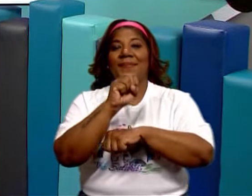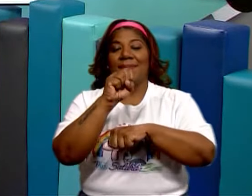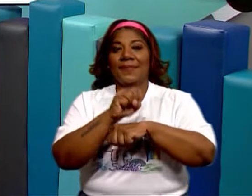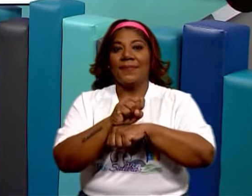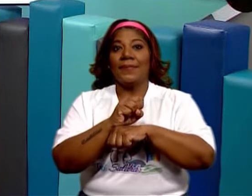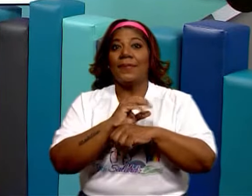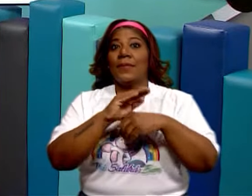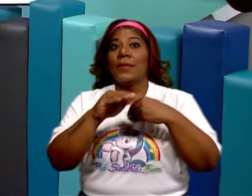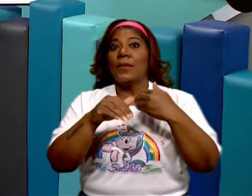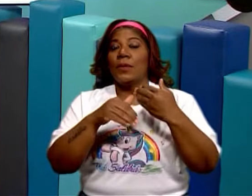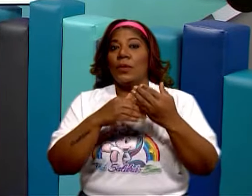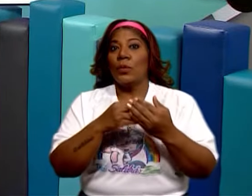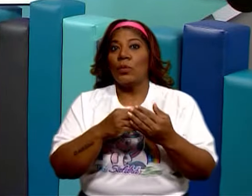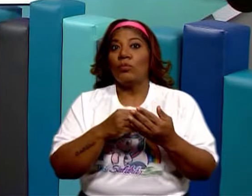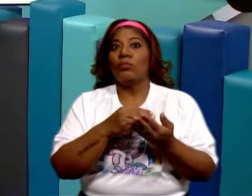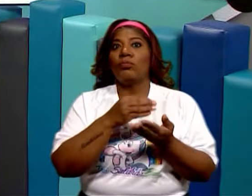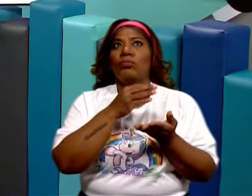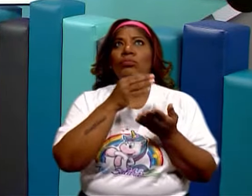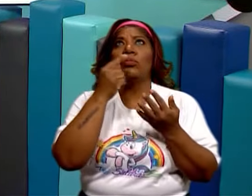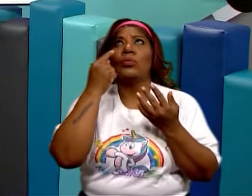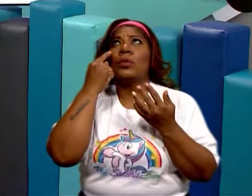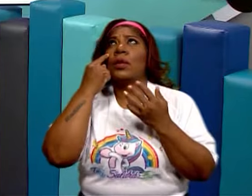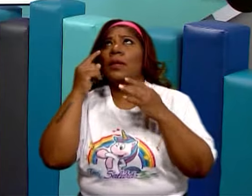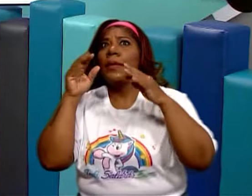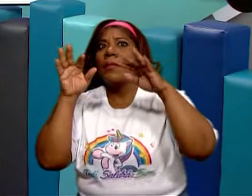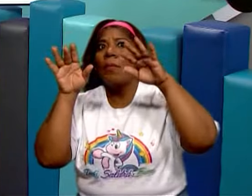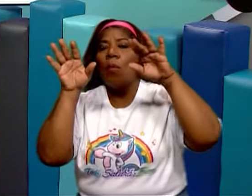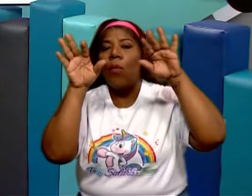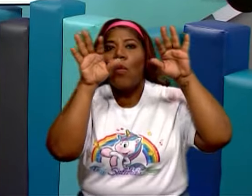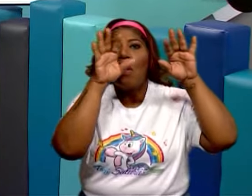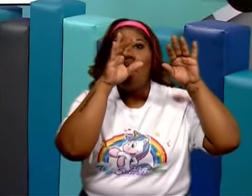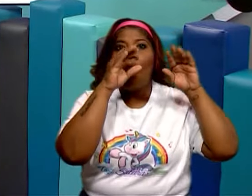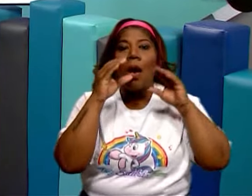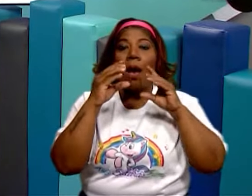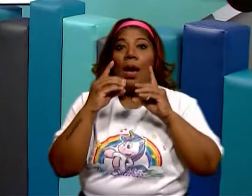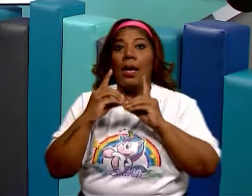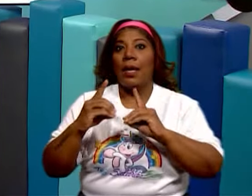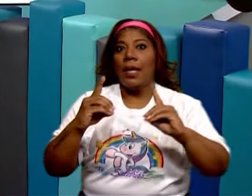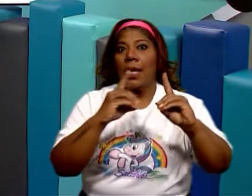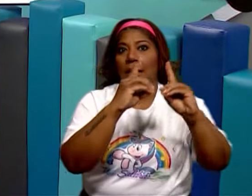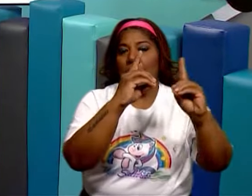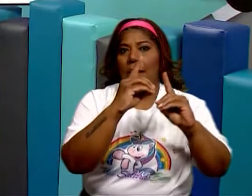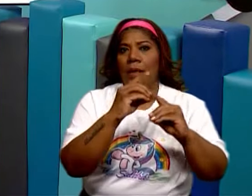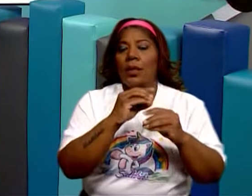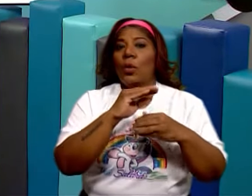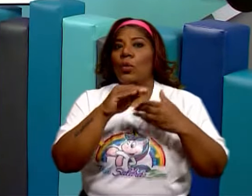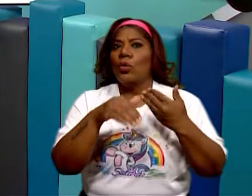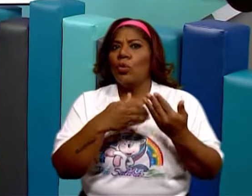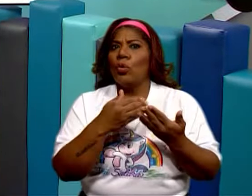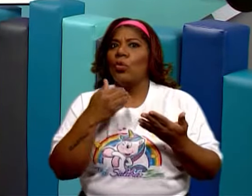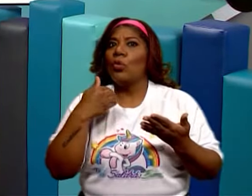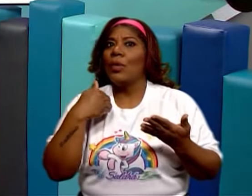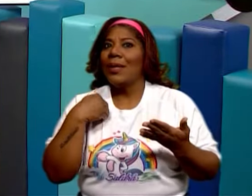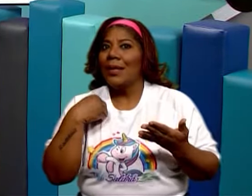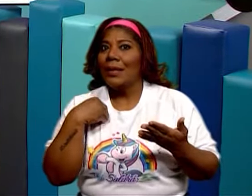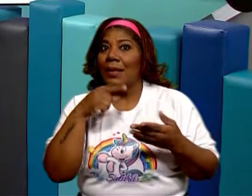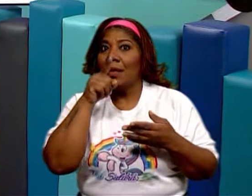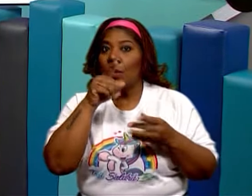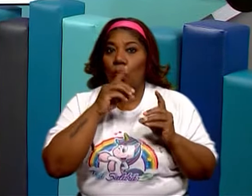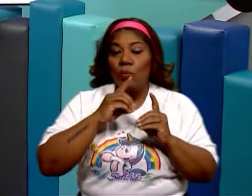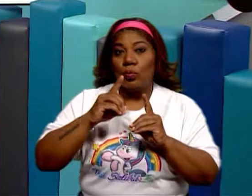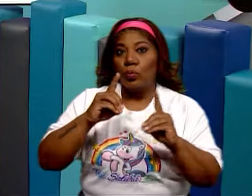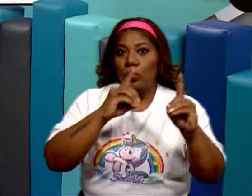geográfico natural de nuestro distrito. Vamos a ver qué tiene, qué hay, cuáles son esas características, ¿ok? Después de haber